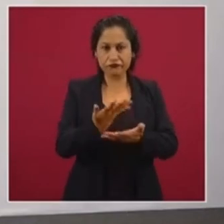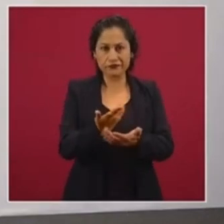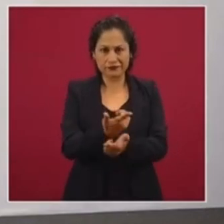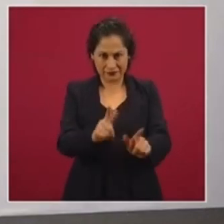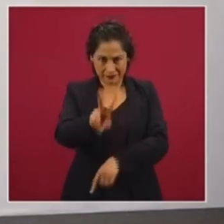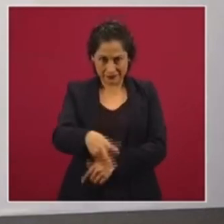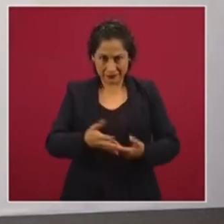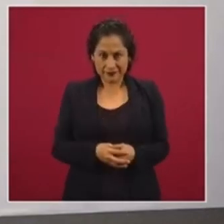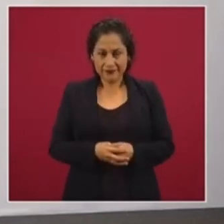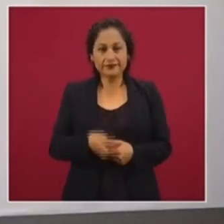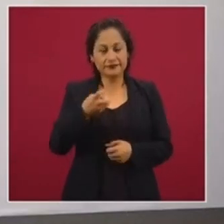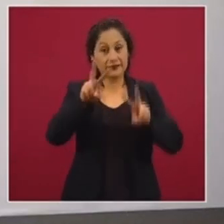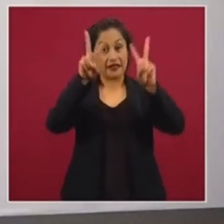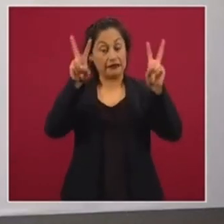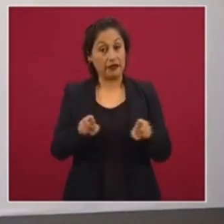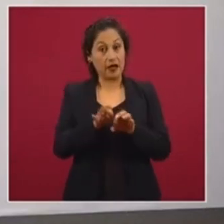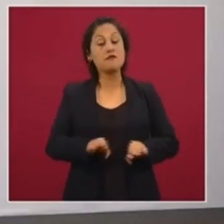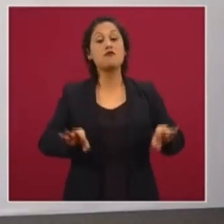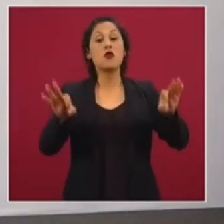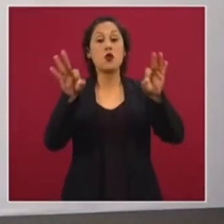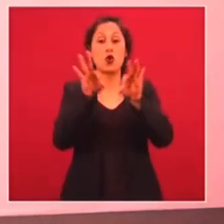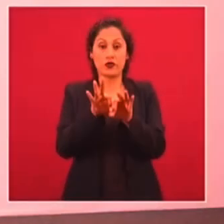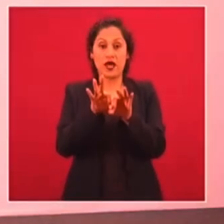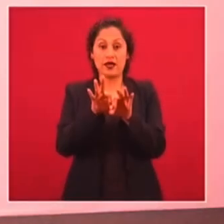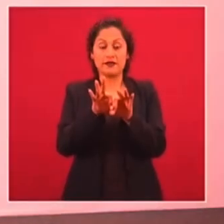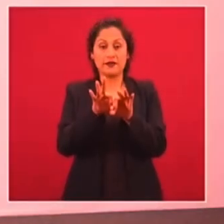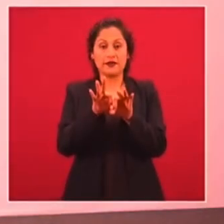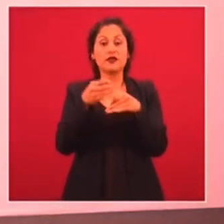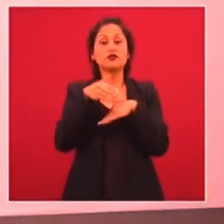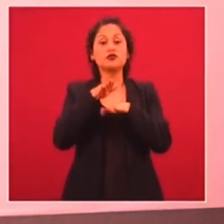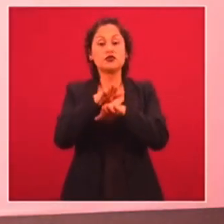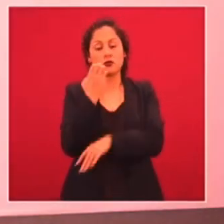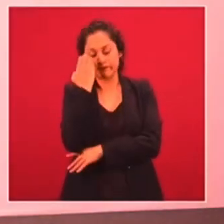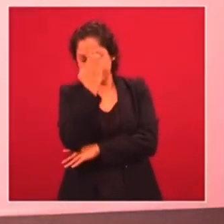de un asunto importantísimo que tiene que ver con el